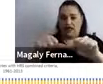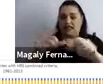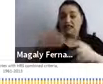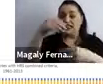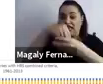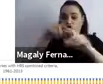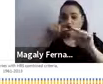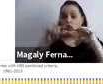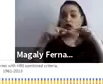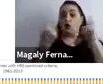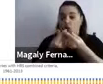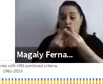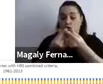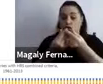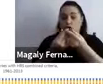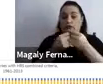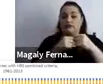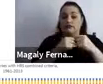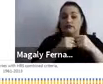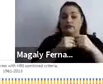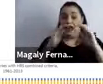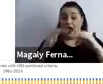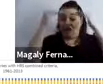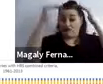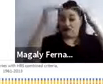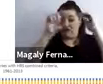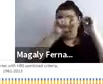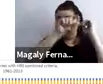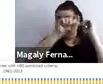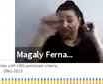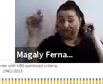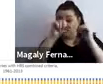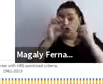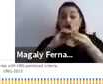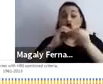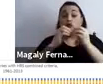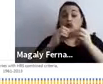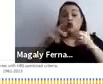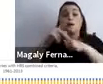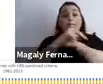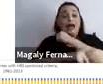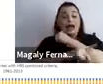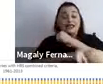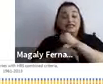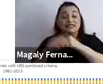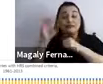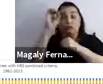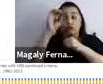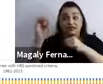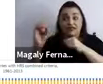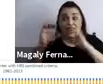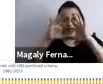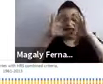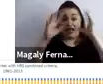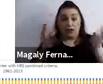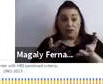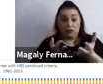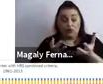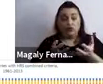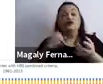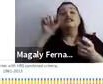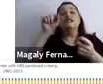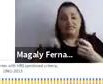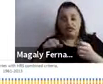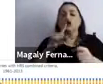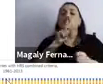grupo, y estos de aquí arriba son el número de países, perdón, la proporción de países en el mundo que sí que cumple